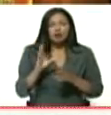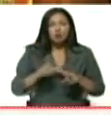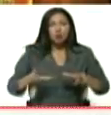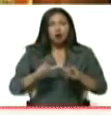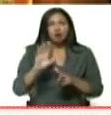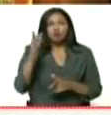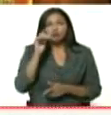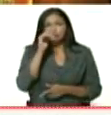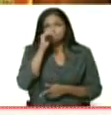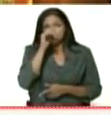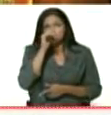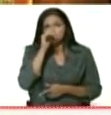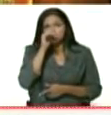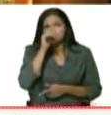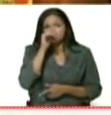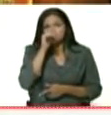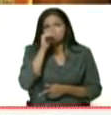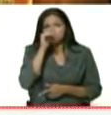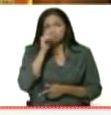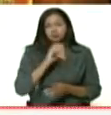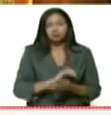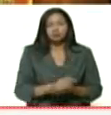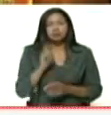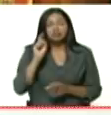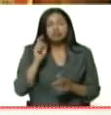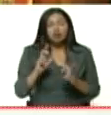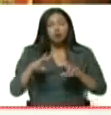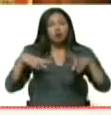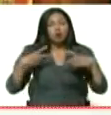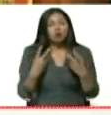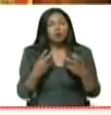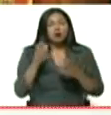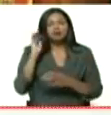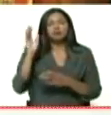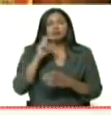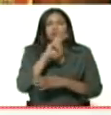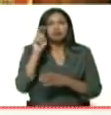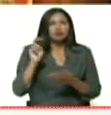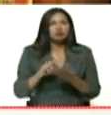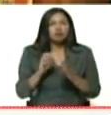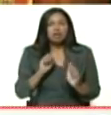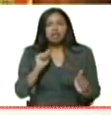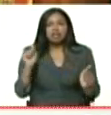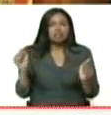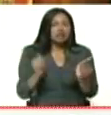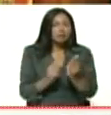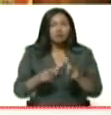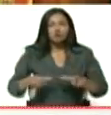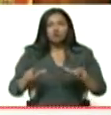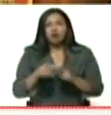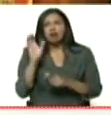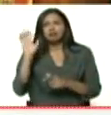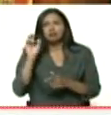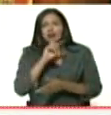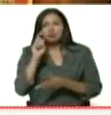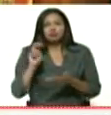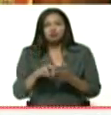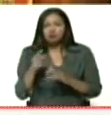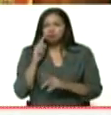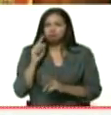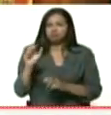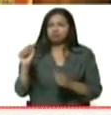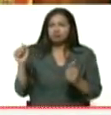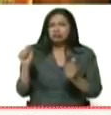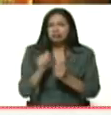los venezolanos, una nueva Asamblea Nacional que sustituya a la inútil, a la vendepatria Asamblea Nacional, a la decaburguesa que hoy